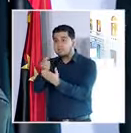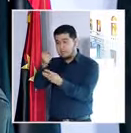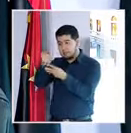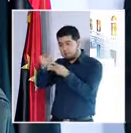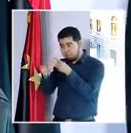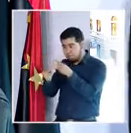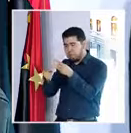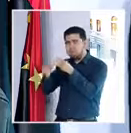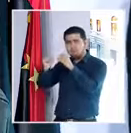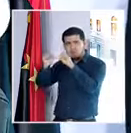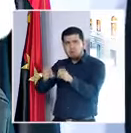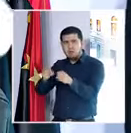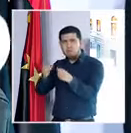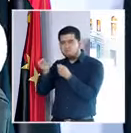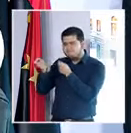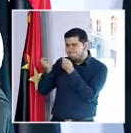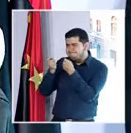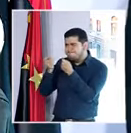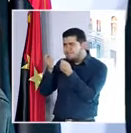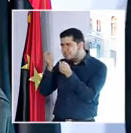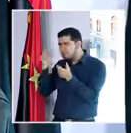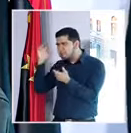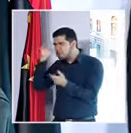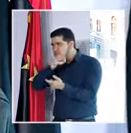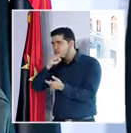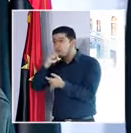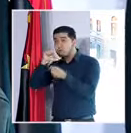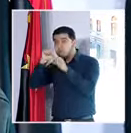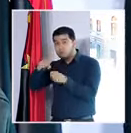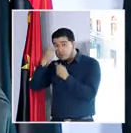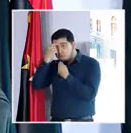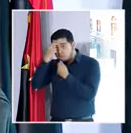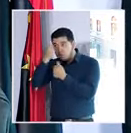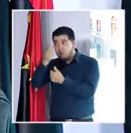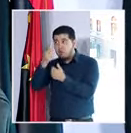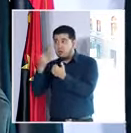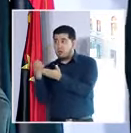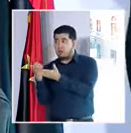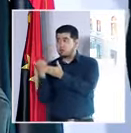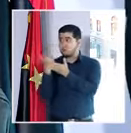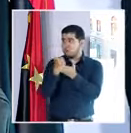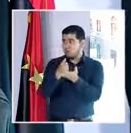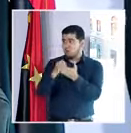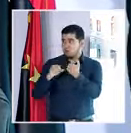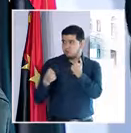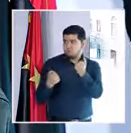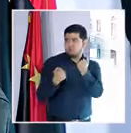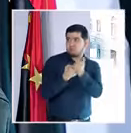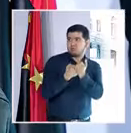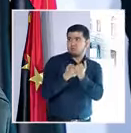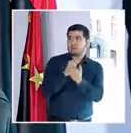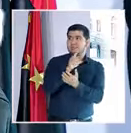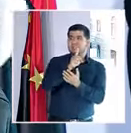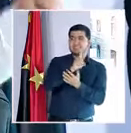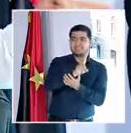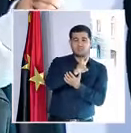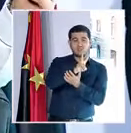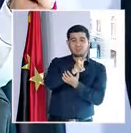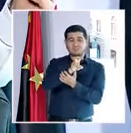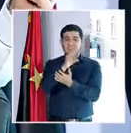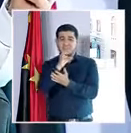mecanismo que con la voluntad nuestra permitió que esos más de 170 maestros no